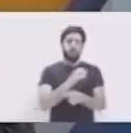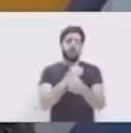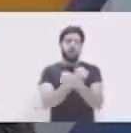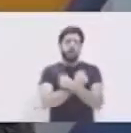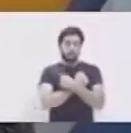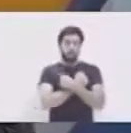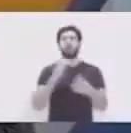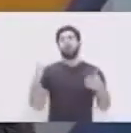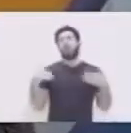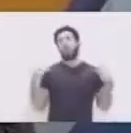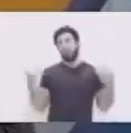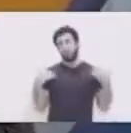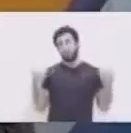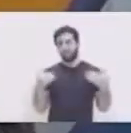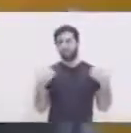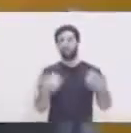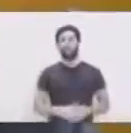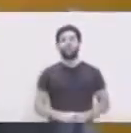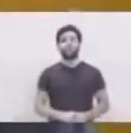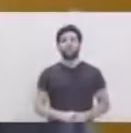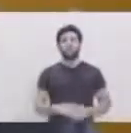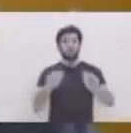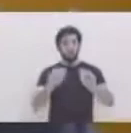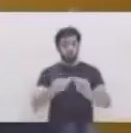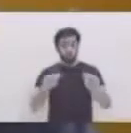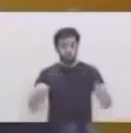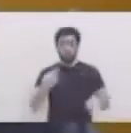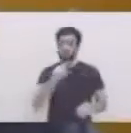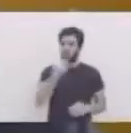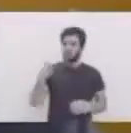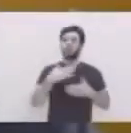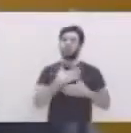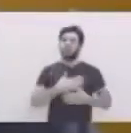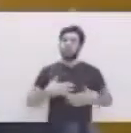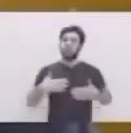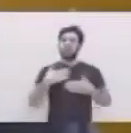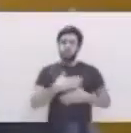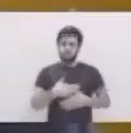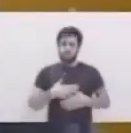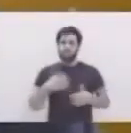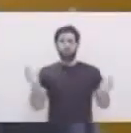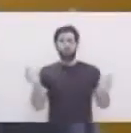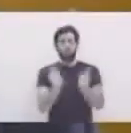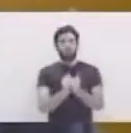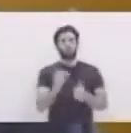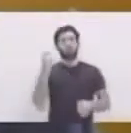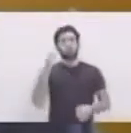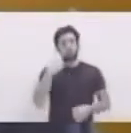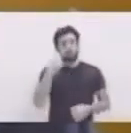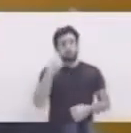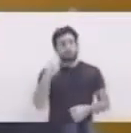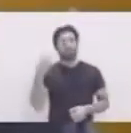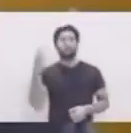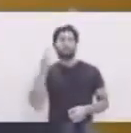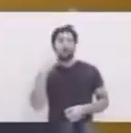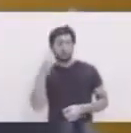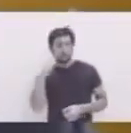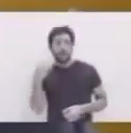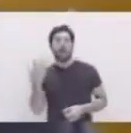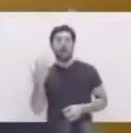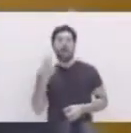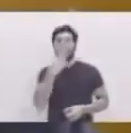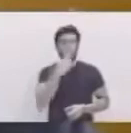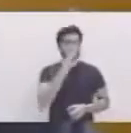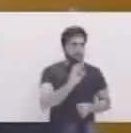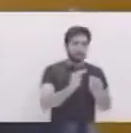de amor y llenos de diversión. Niños, disfruten de cada día de su infancia, jueguen con sus papás, con sus amigos, con sus